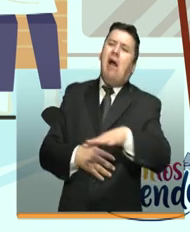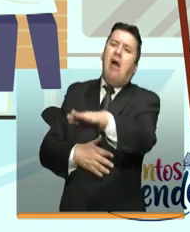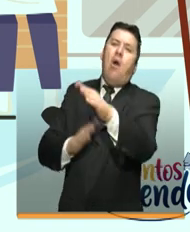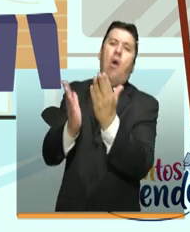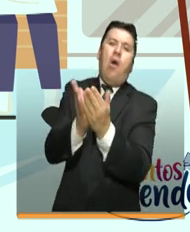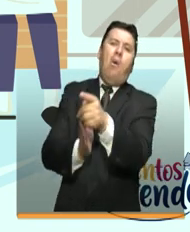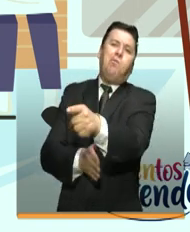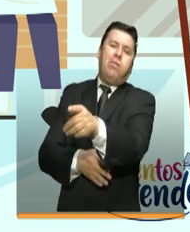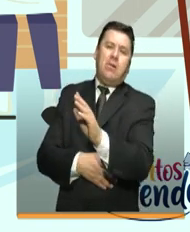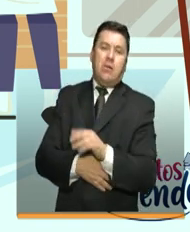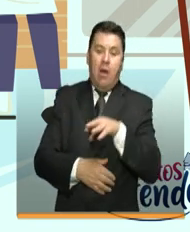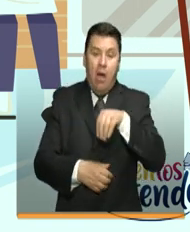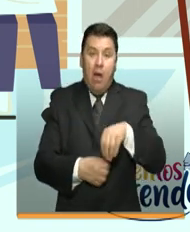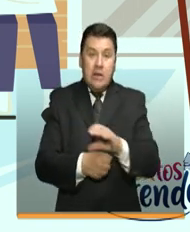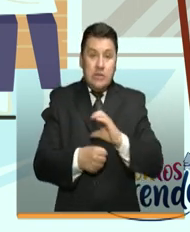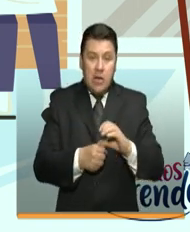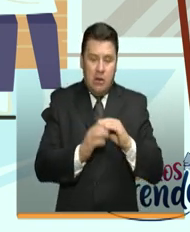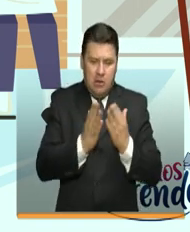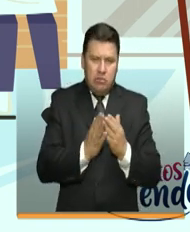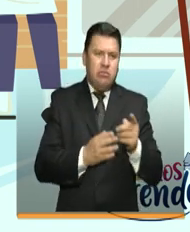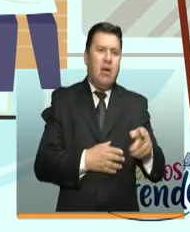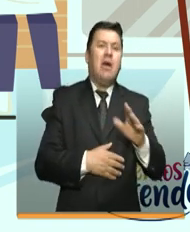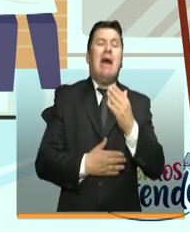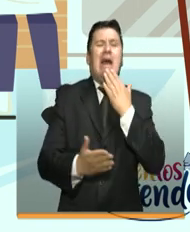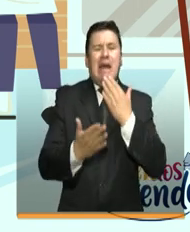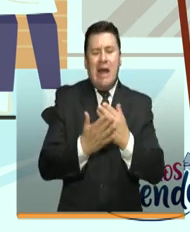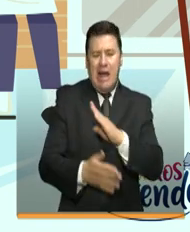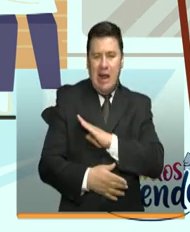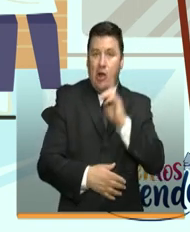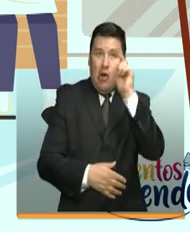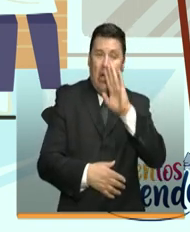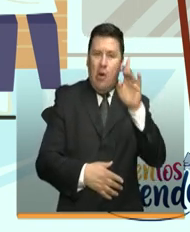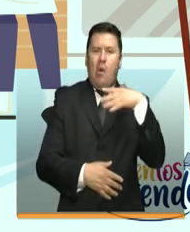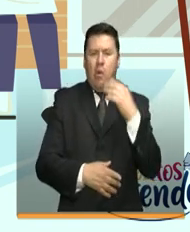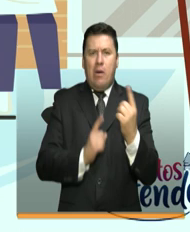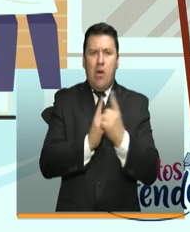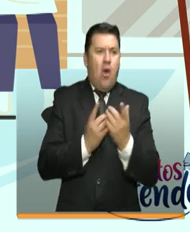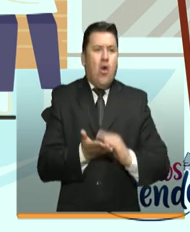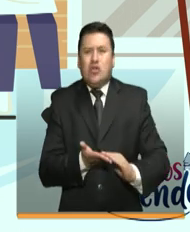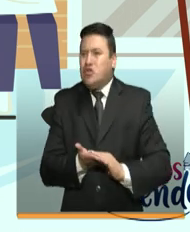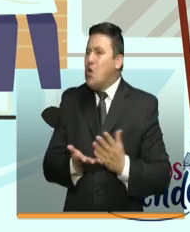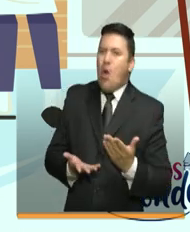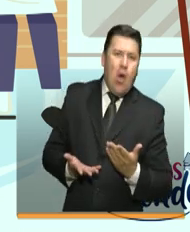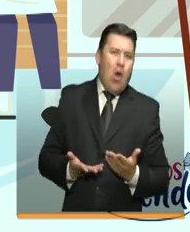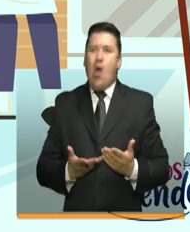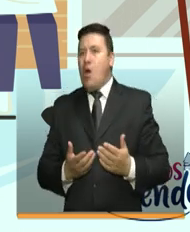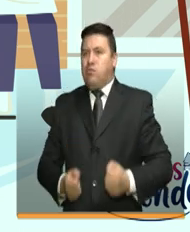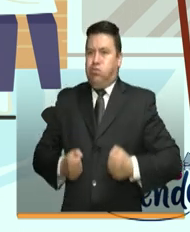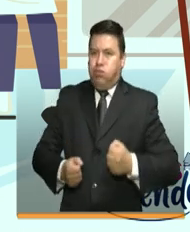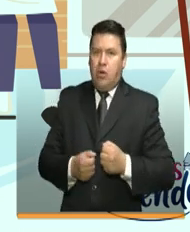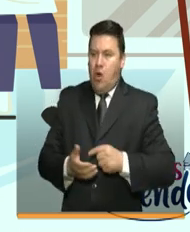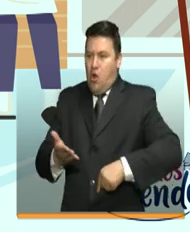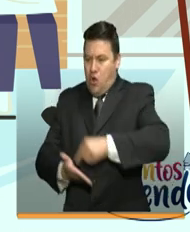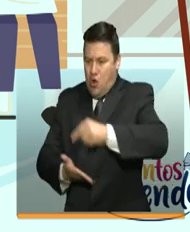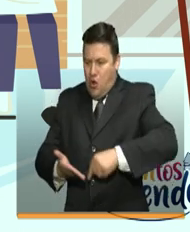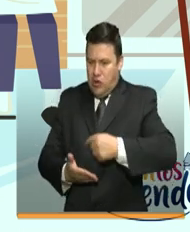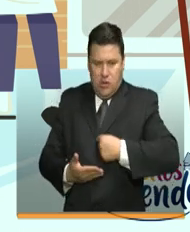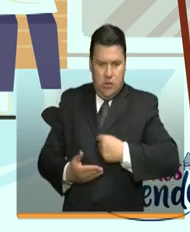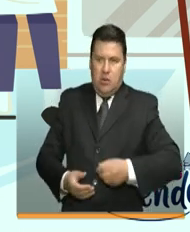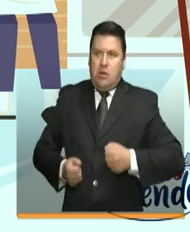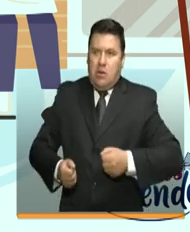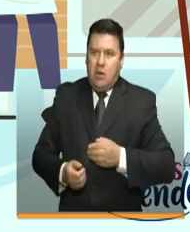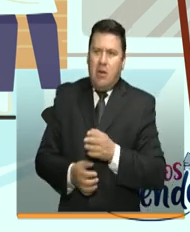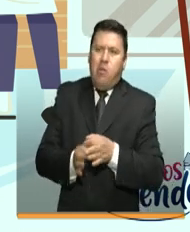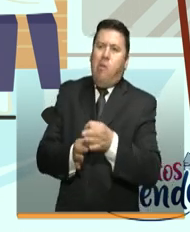agradezco muchísimo a los secretarios de educación, a los alcaldes, a los gobernadores, están encontrando la mejor forma de disponer esta contratación y, como lo decía el